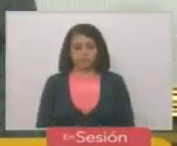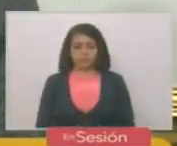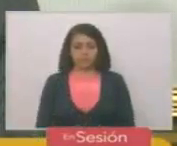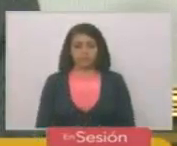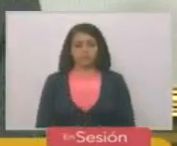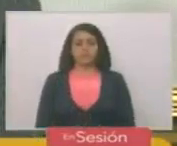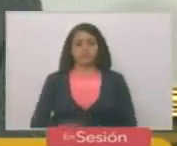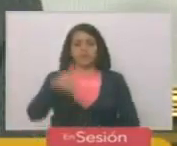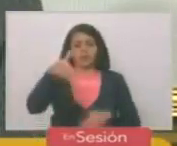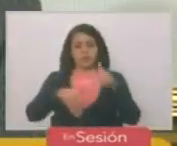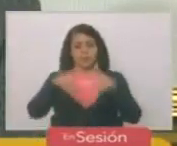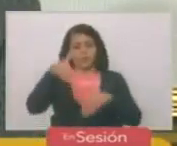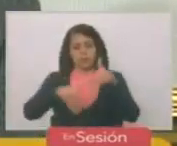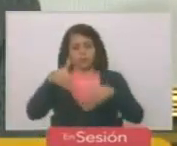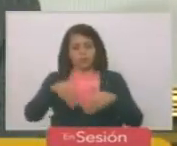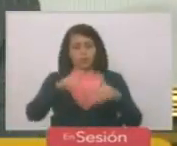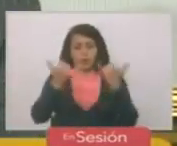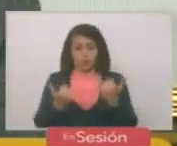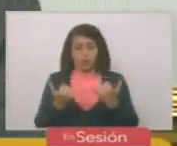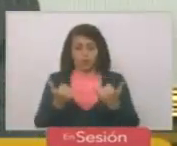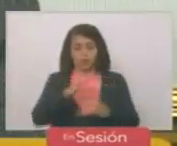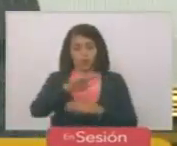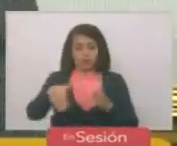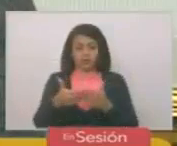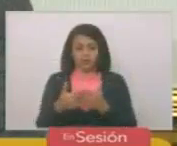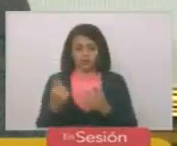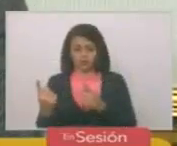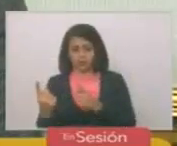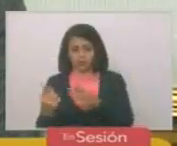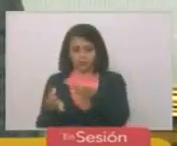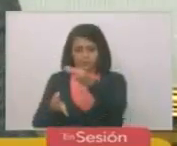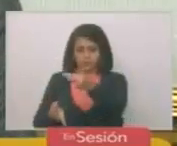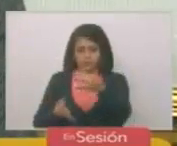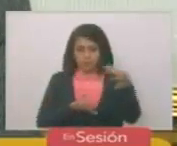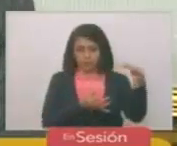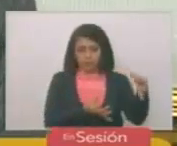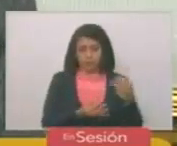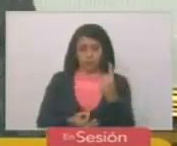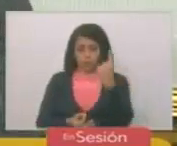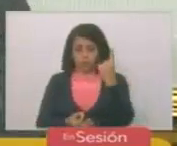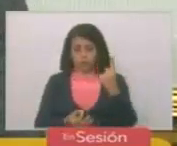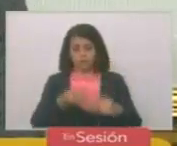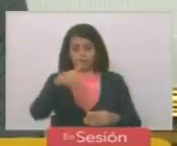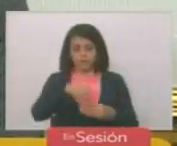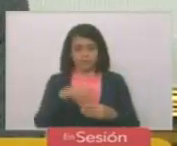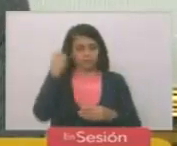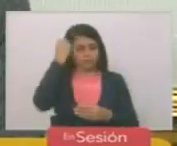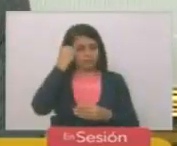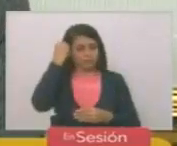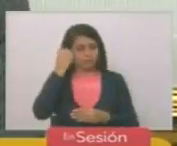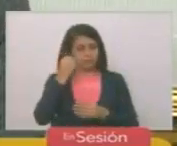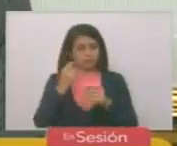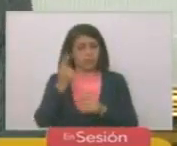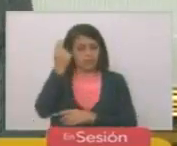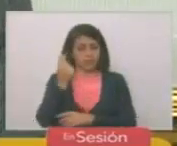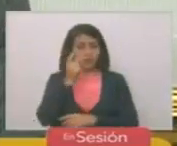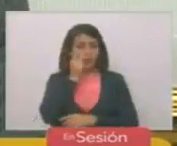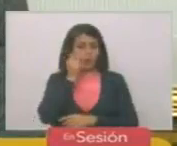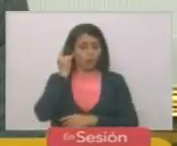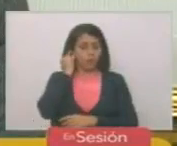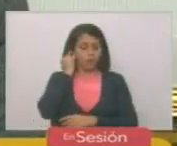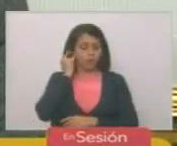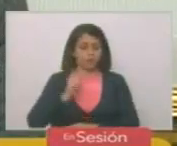Vamos a someter a consideración ambas actas una por una. En consideración de las ciudadanas diputadas y